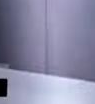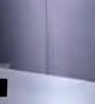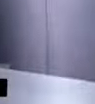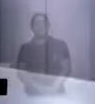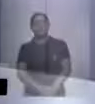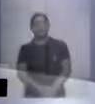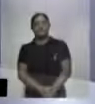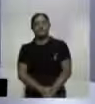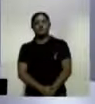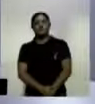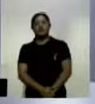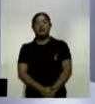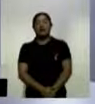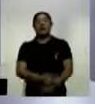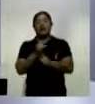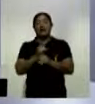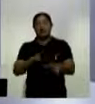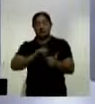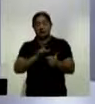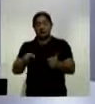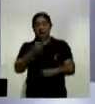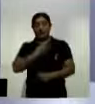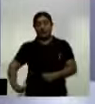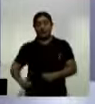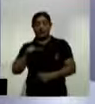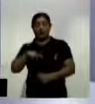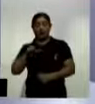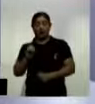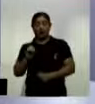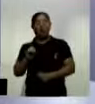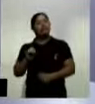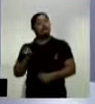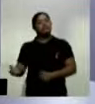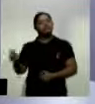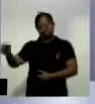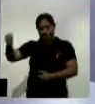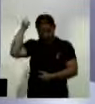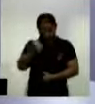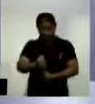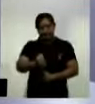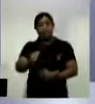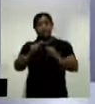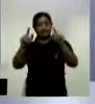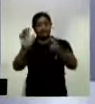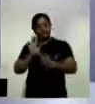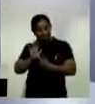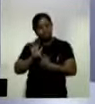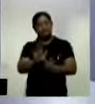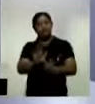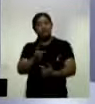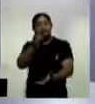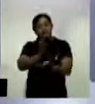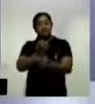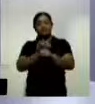Y vamos a la información nacional. El presidente Andrés Manuel López Obrador pone a Tlaxcala como ejemplo de crecimiento y como única